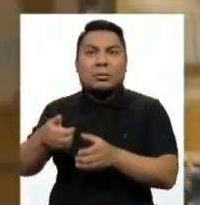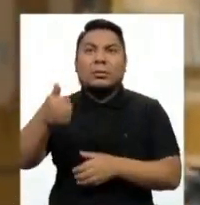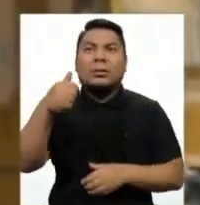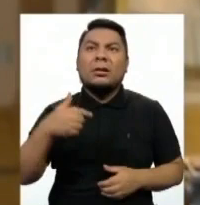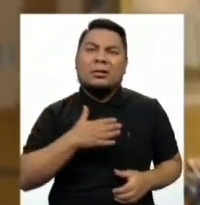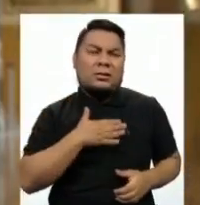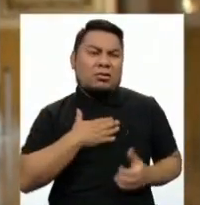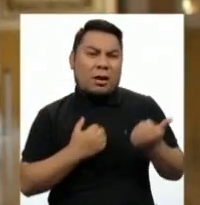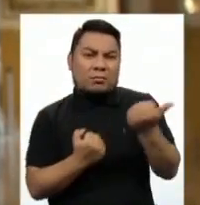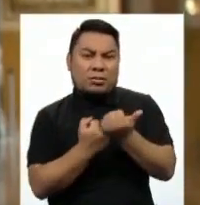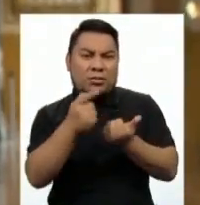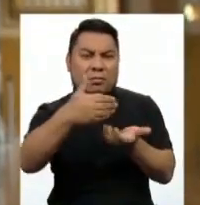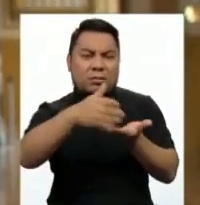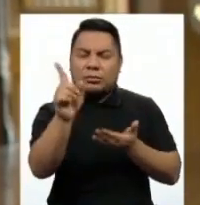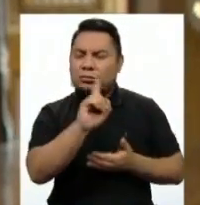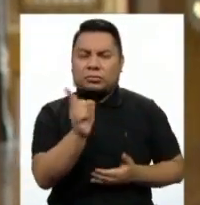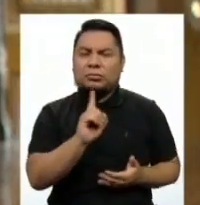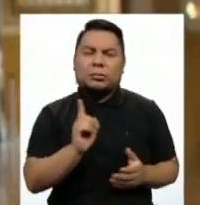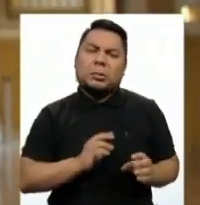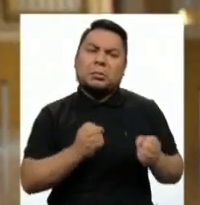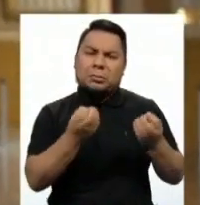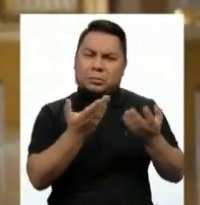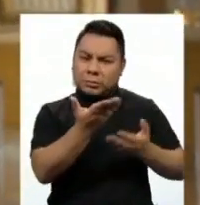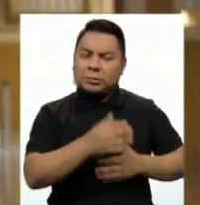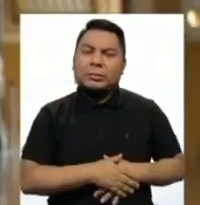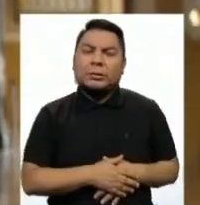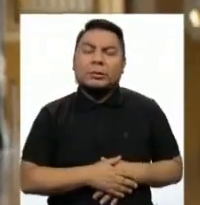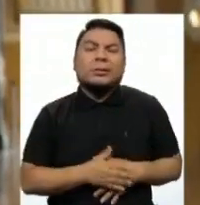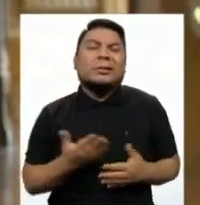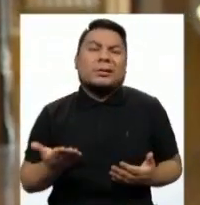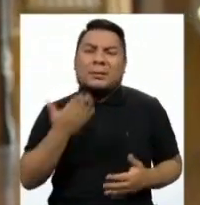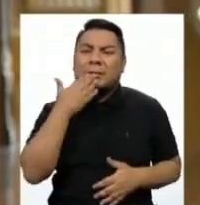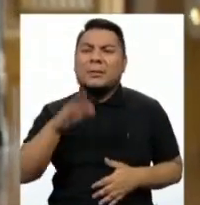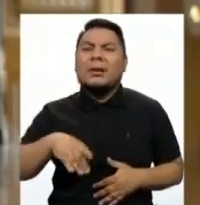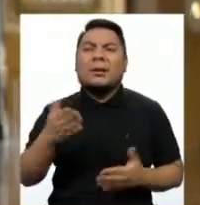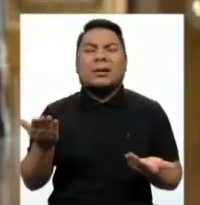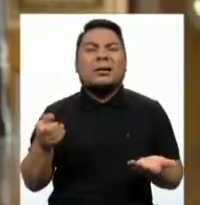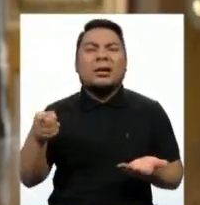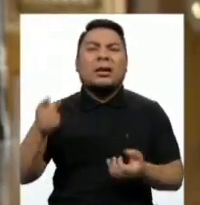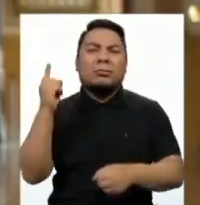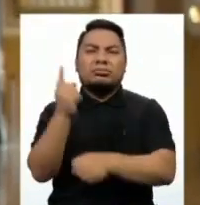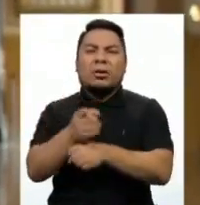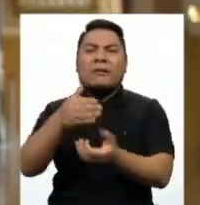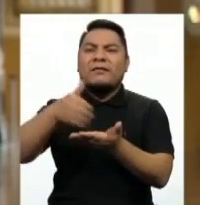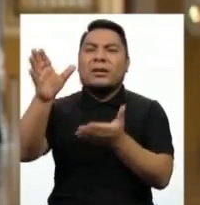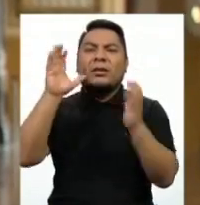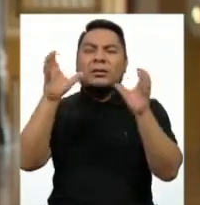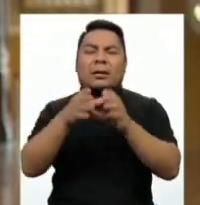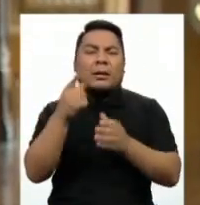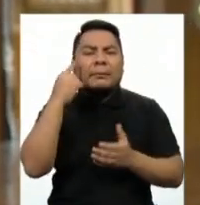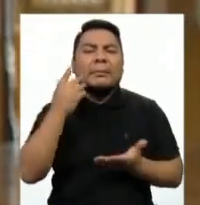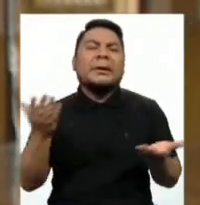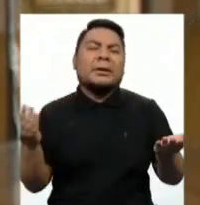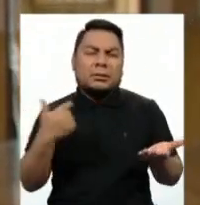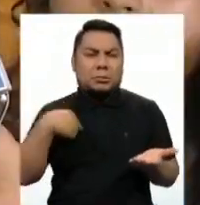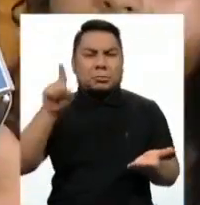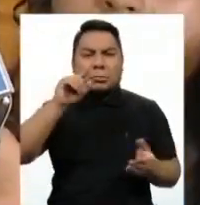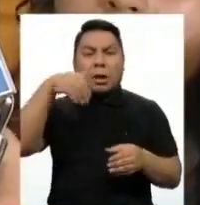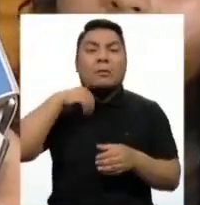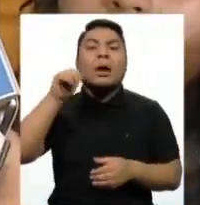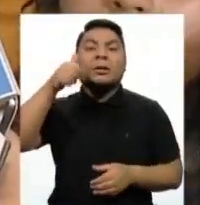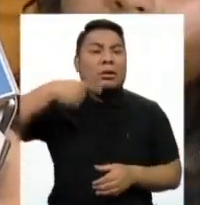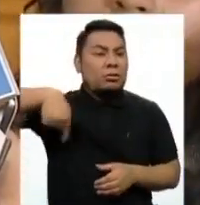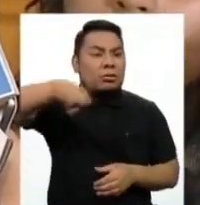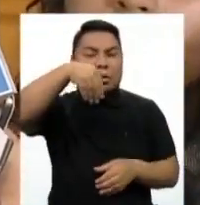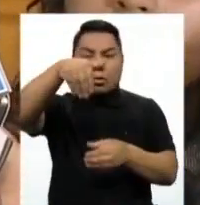censura definitivamente. La censura lo único que hace es petardear la imagen presidencial no dentro de un Congreso que cada día está echado a menos.